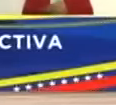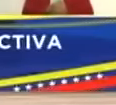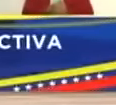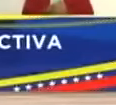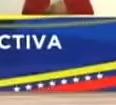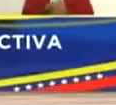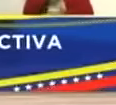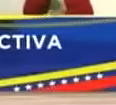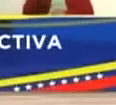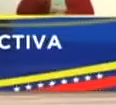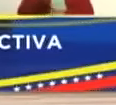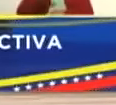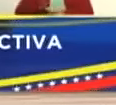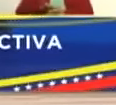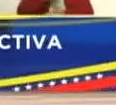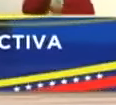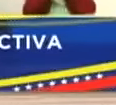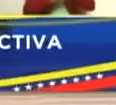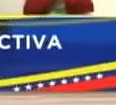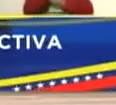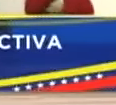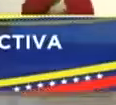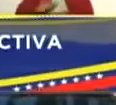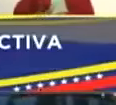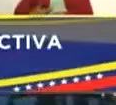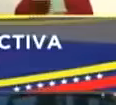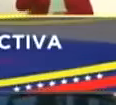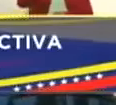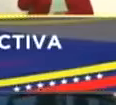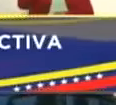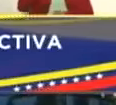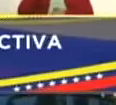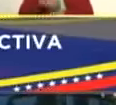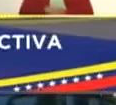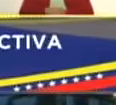es tan importante, señora vicepresidenta ejecutiva,